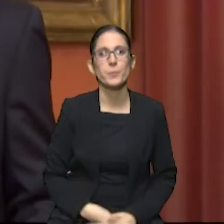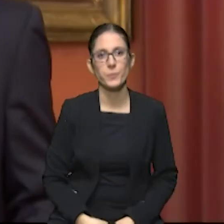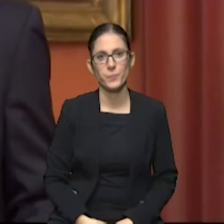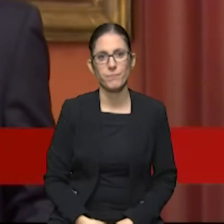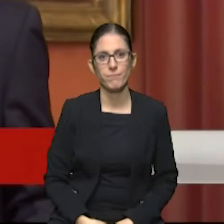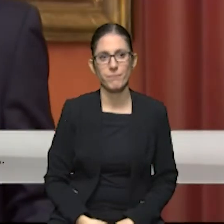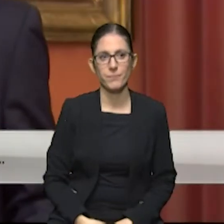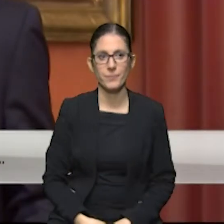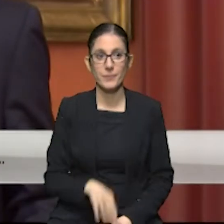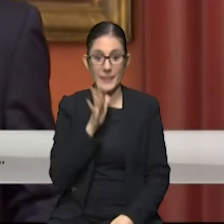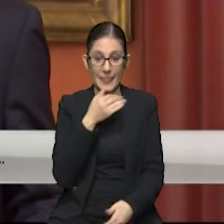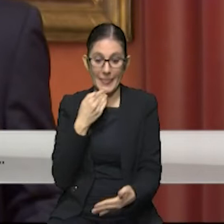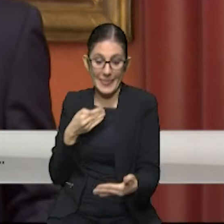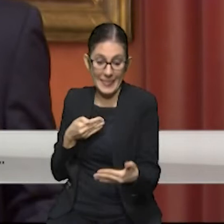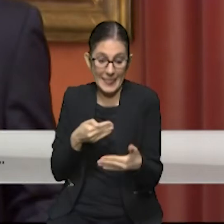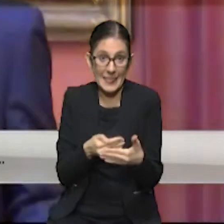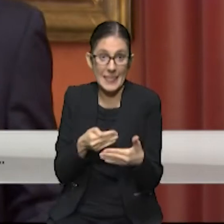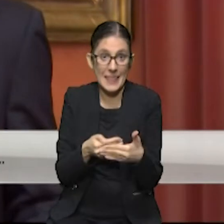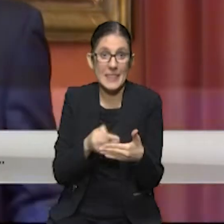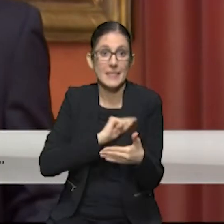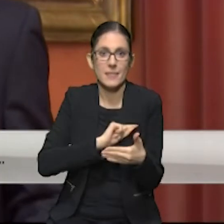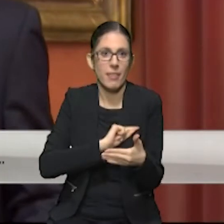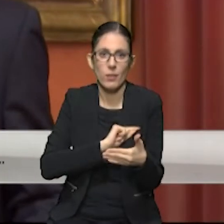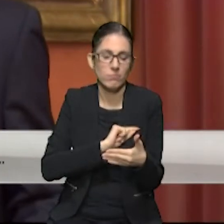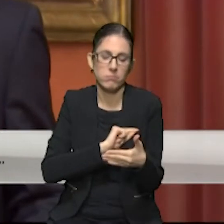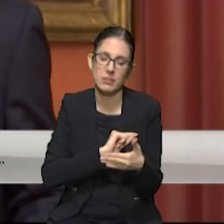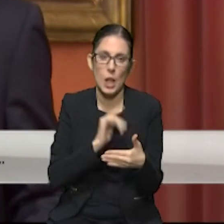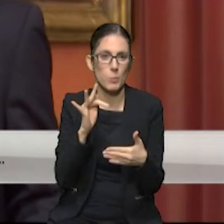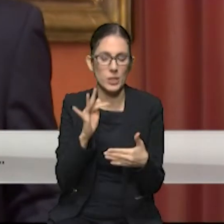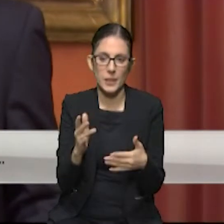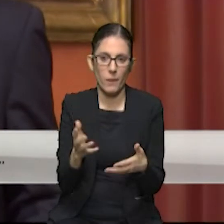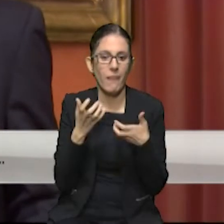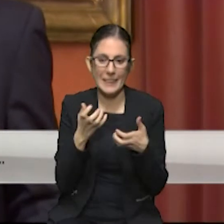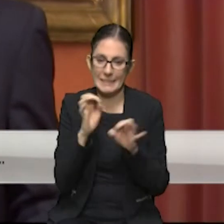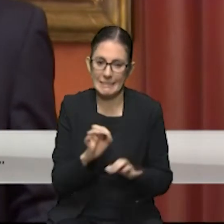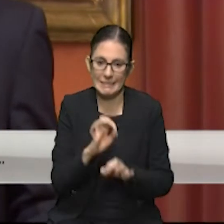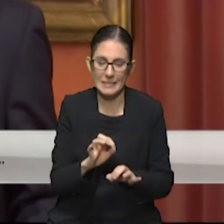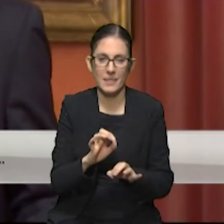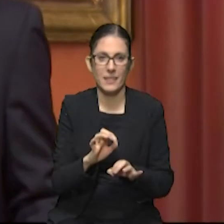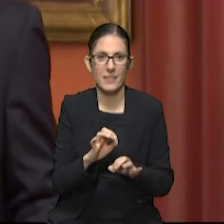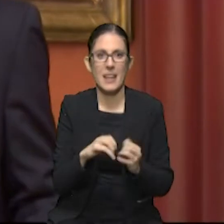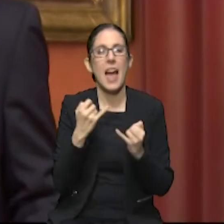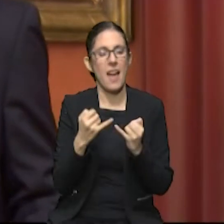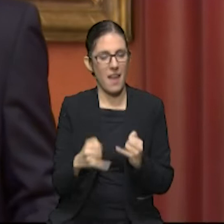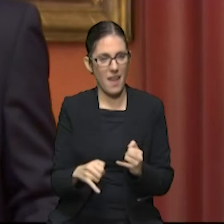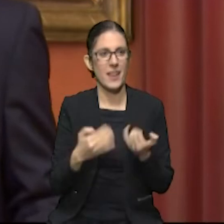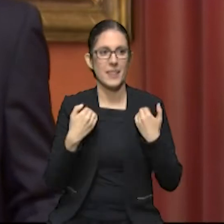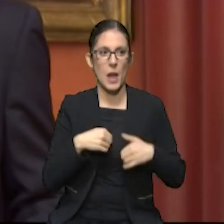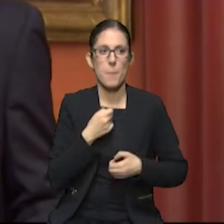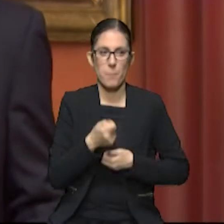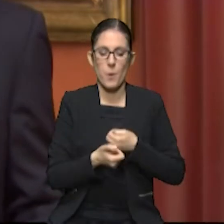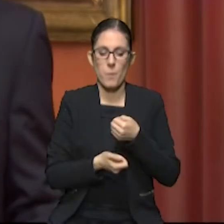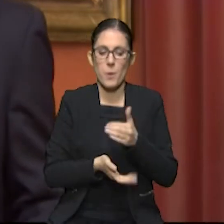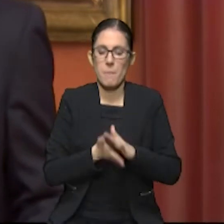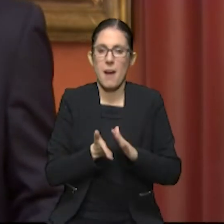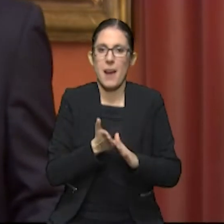A corto plazo parece que no vas viendo recompensas, pero ya llega un momento en el que poco a poco vas viendo cómo